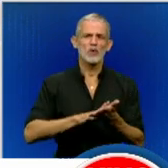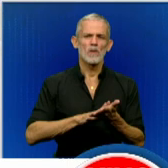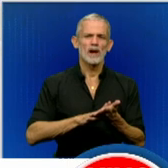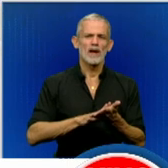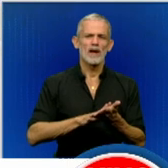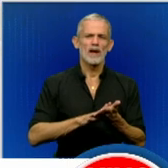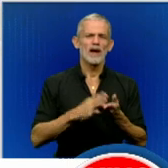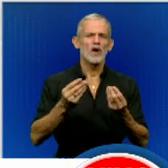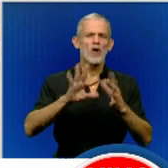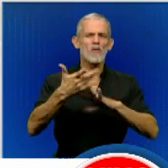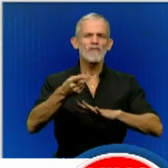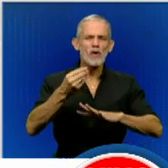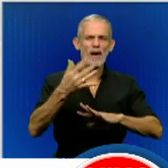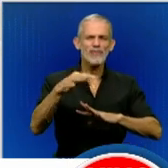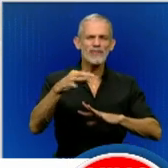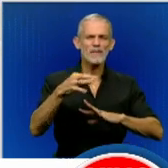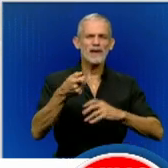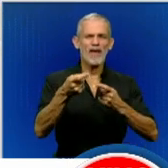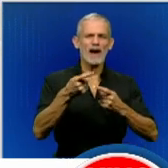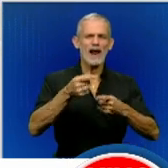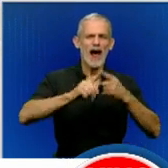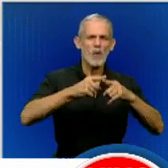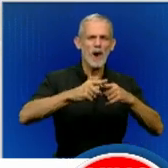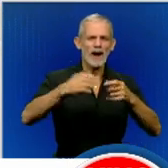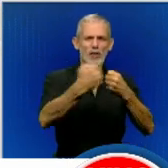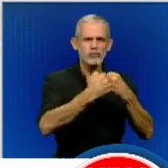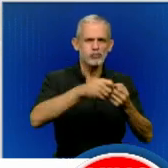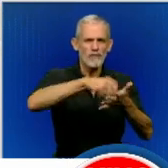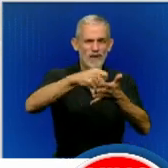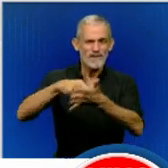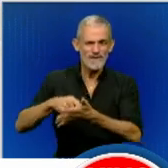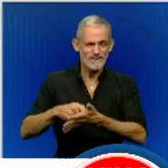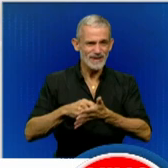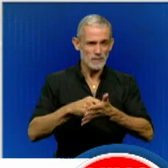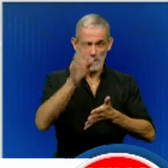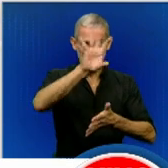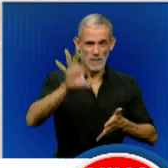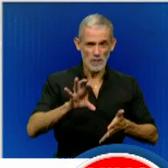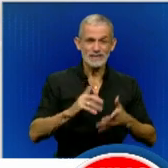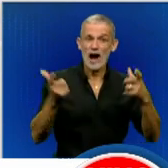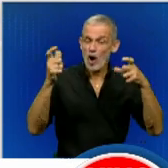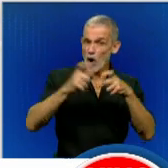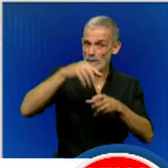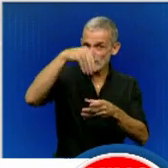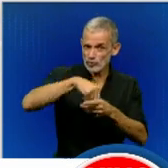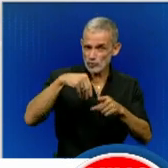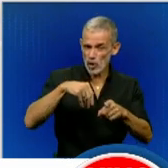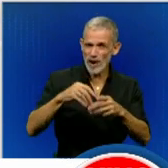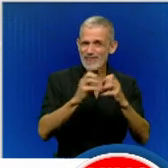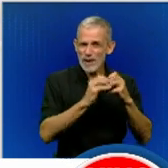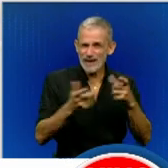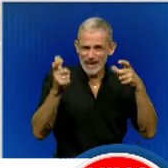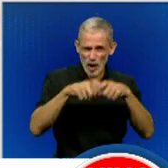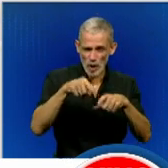de cómo en qué contexto se llevó adelante el consenso porque también creo que hay que destacar que en la comisión en el debate en comisión